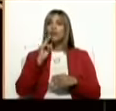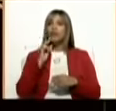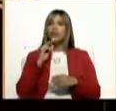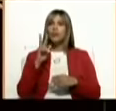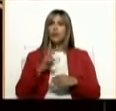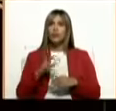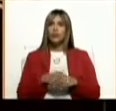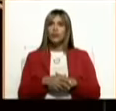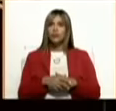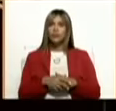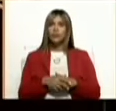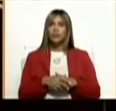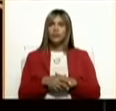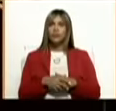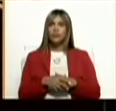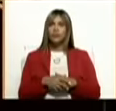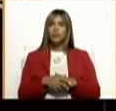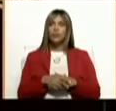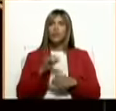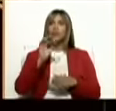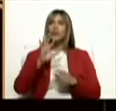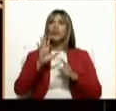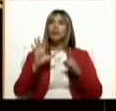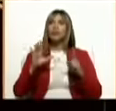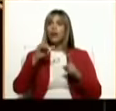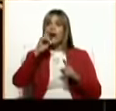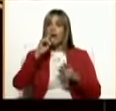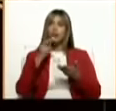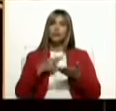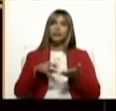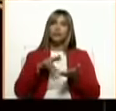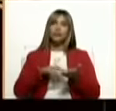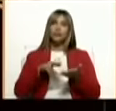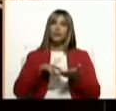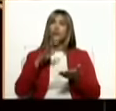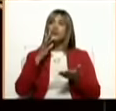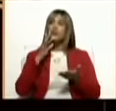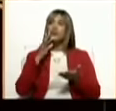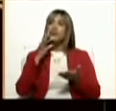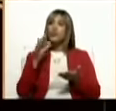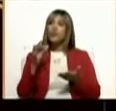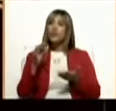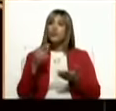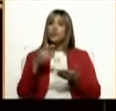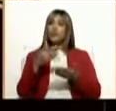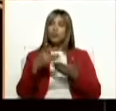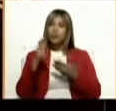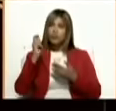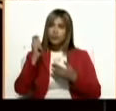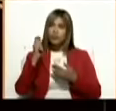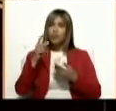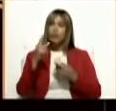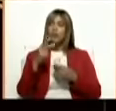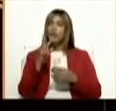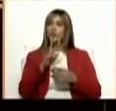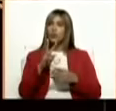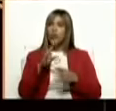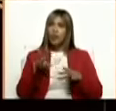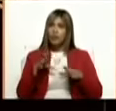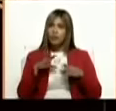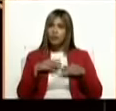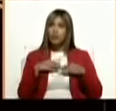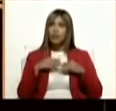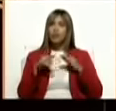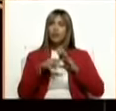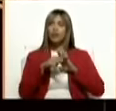Venezuela. 56 años insistiendo en que el único instrumento que Venezuela reconoce para dirimir la